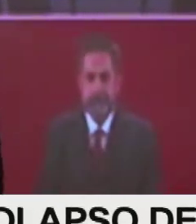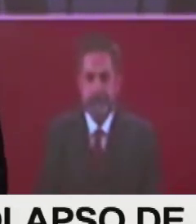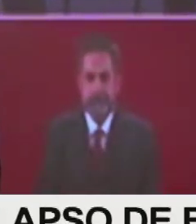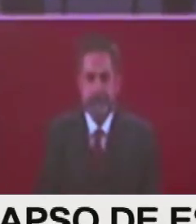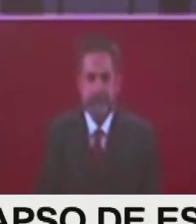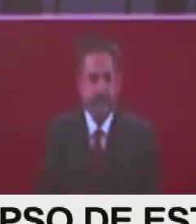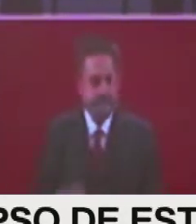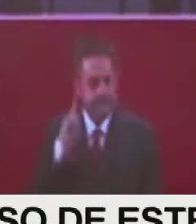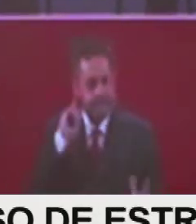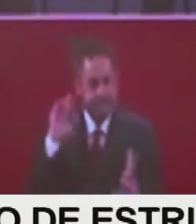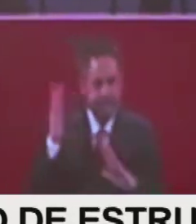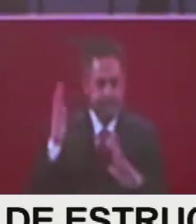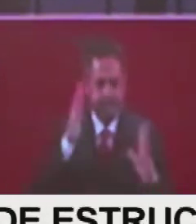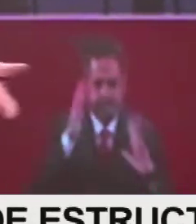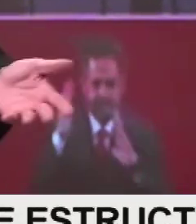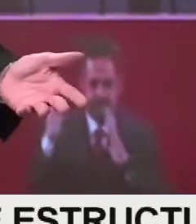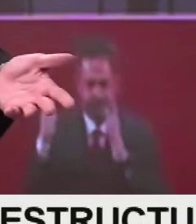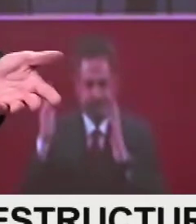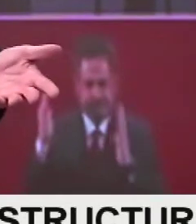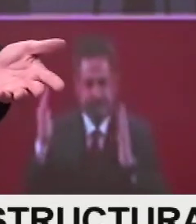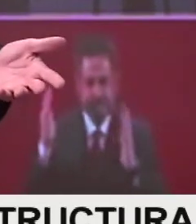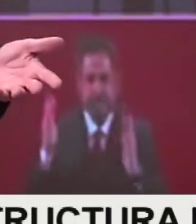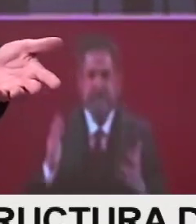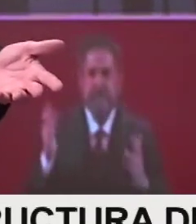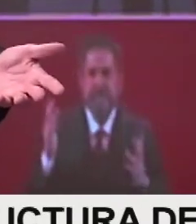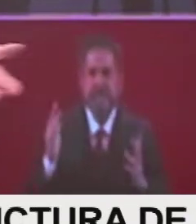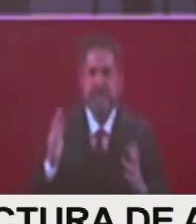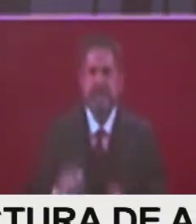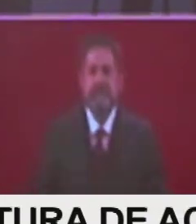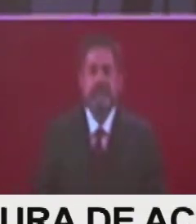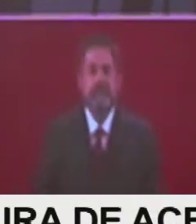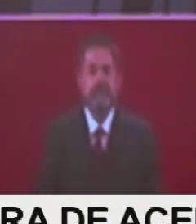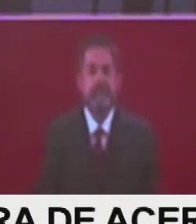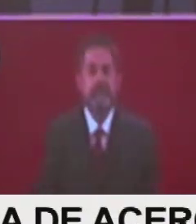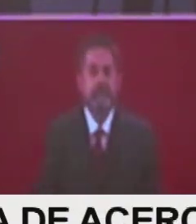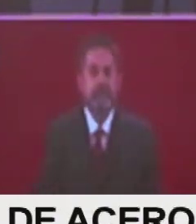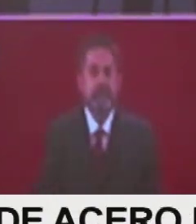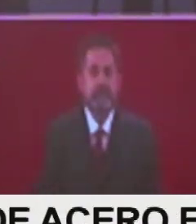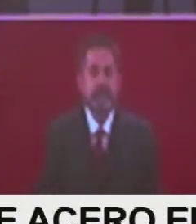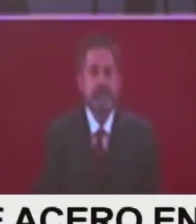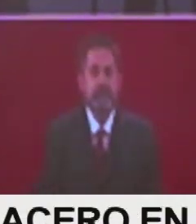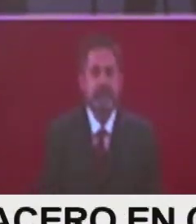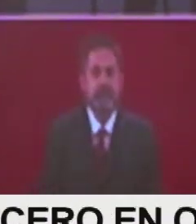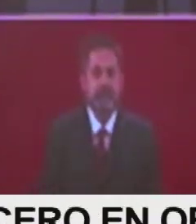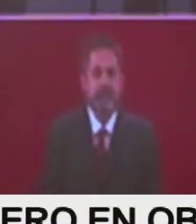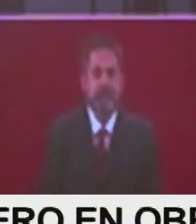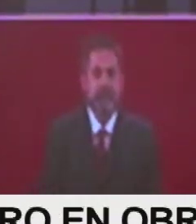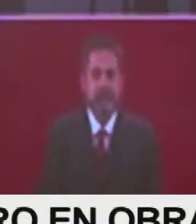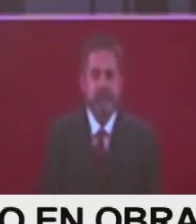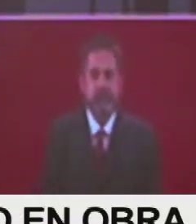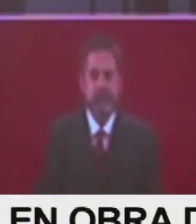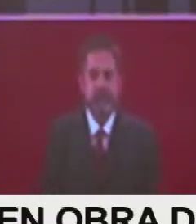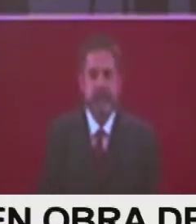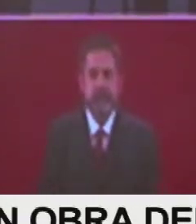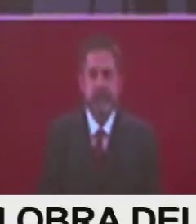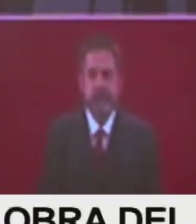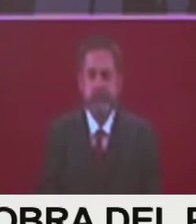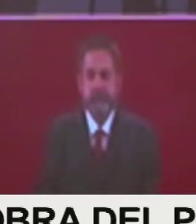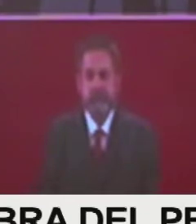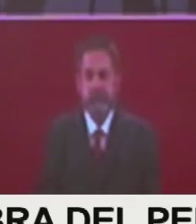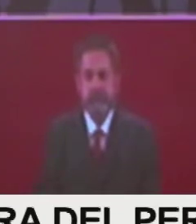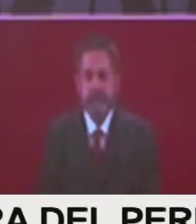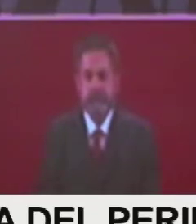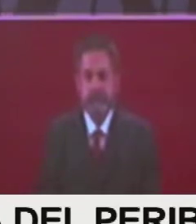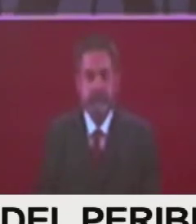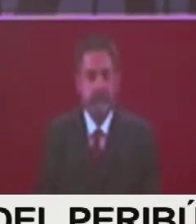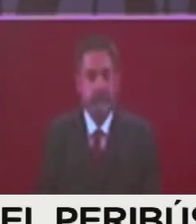quien tiene dinero y relaciones vive impunemente el resultado de sus fechorías y sobre todo nos deja